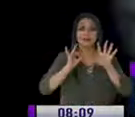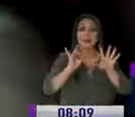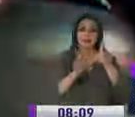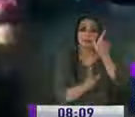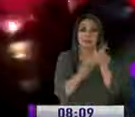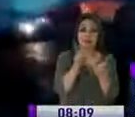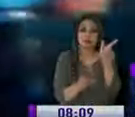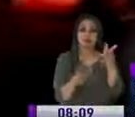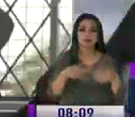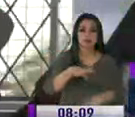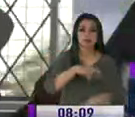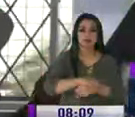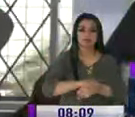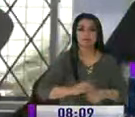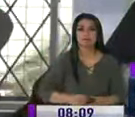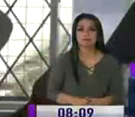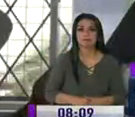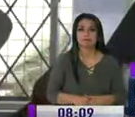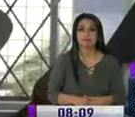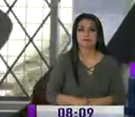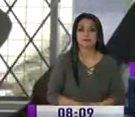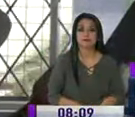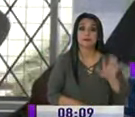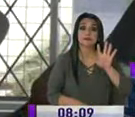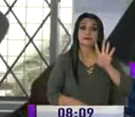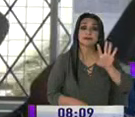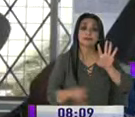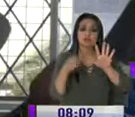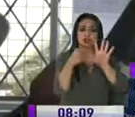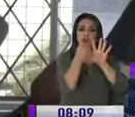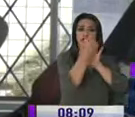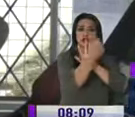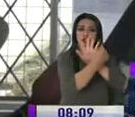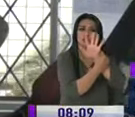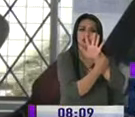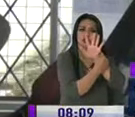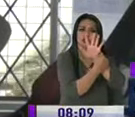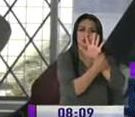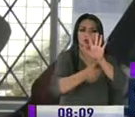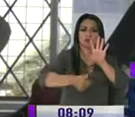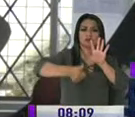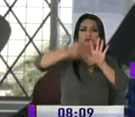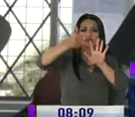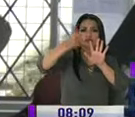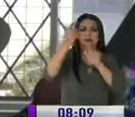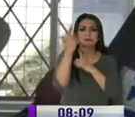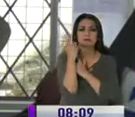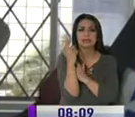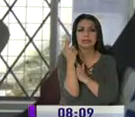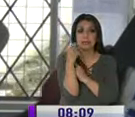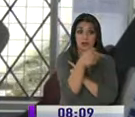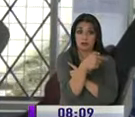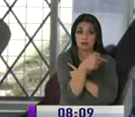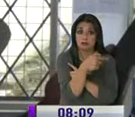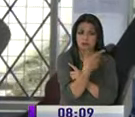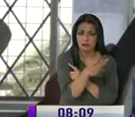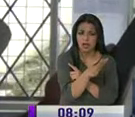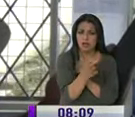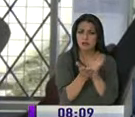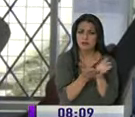sospechosos capturados. 5 de ellos son miembros de diferentes ramas de Fuerzas Armadas en